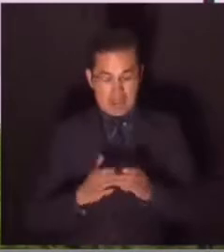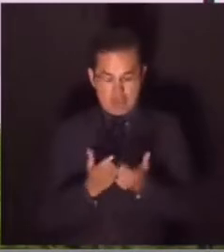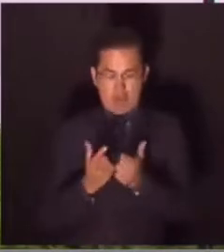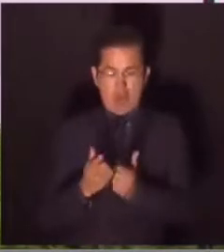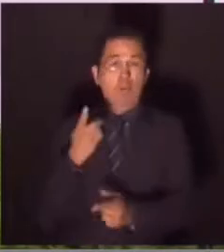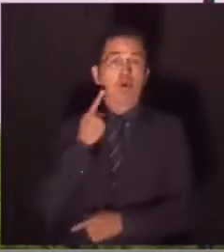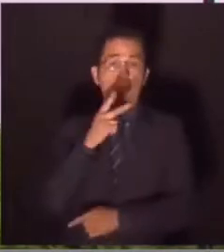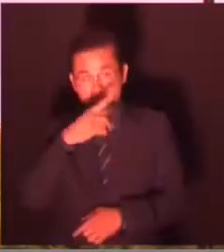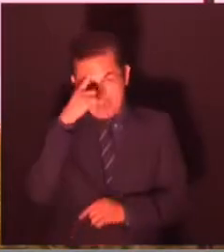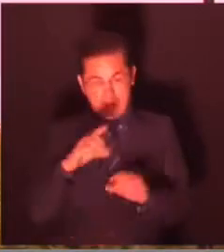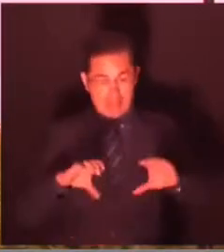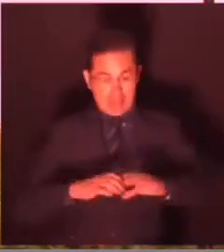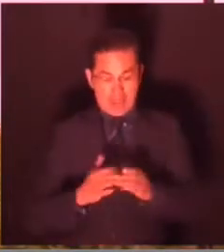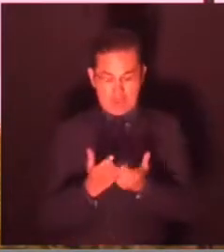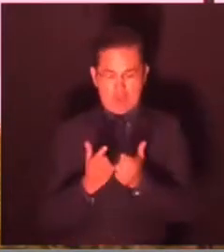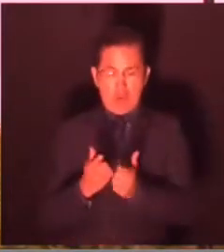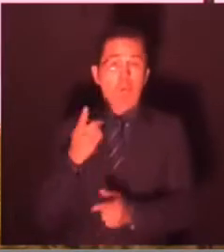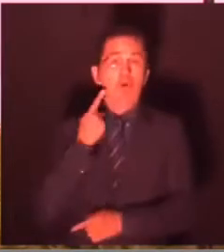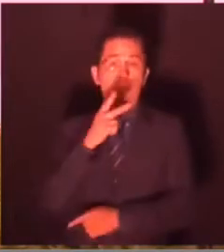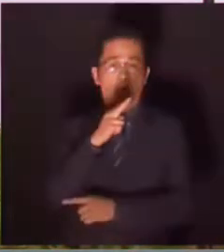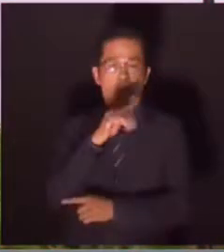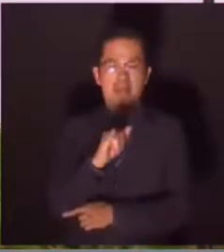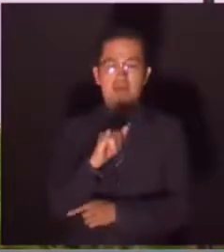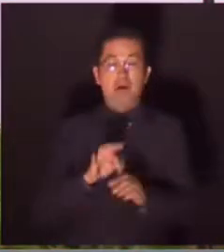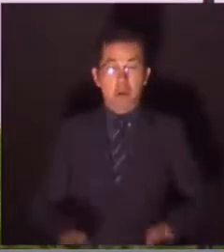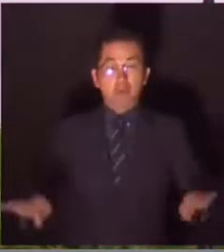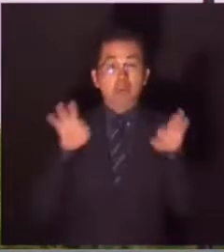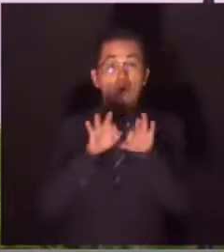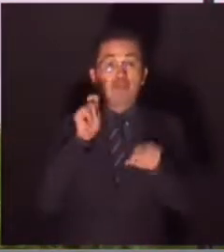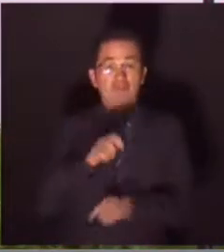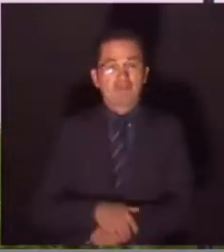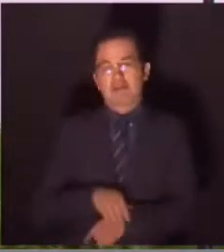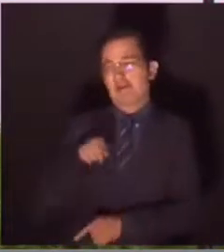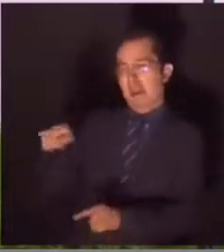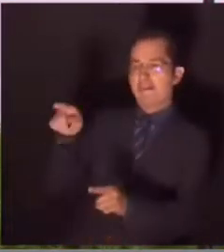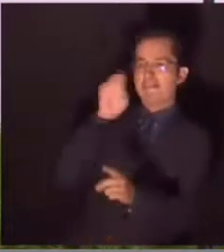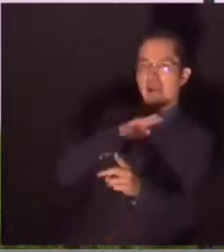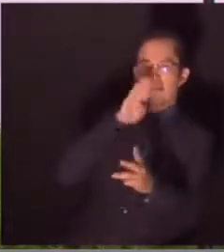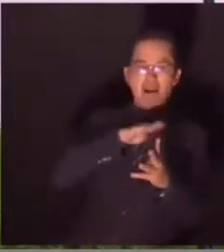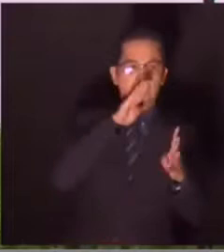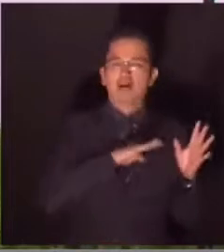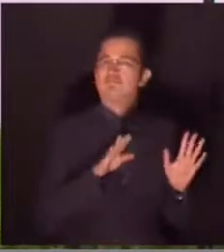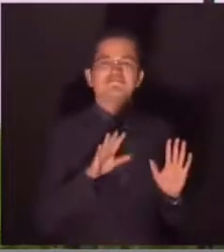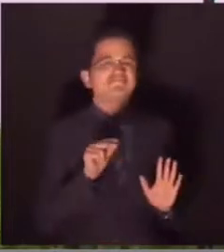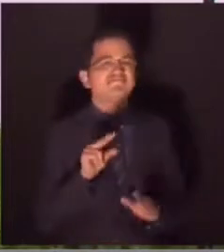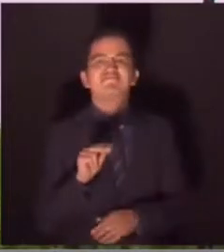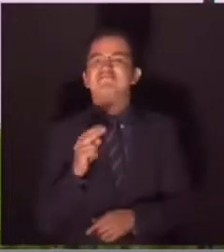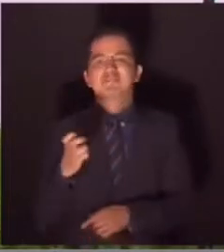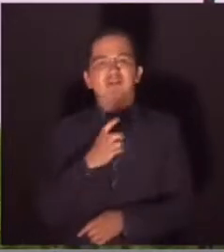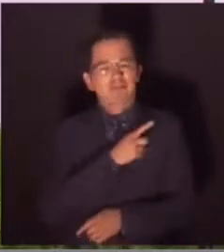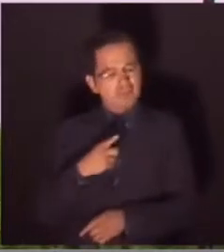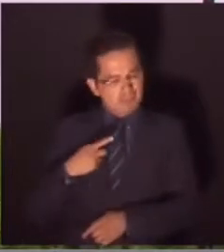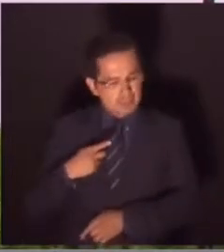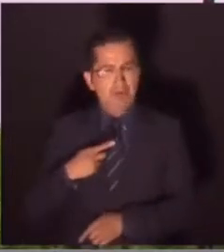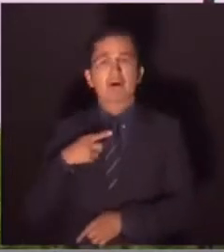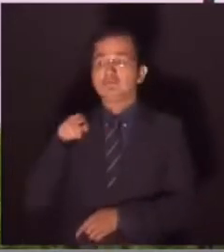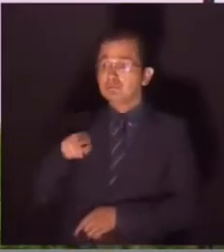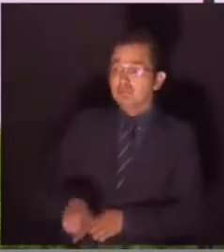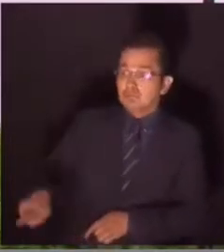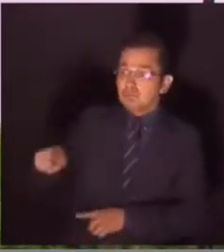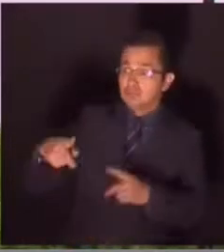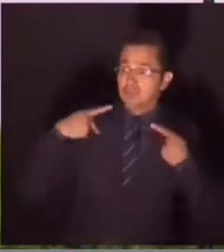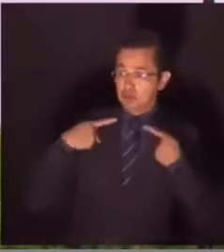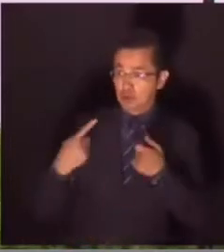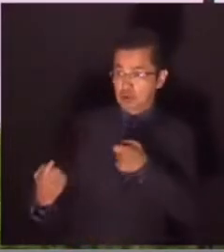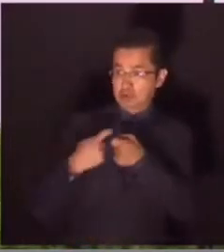ni decir la verdad, ni decir la verdad. La unidad se construye dándole la oportunidad a los militantes,